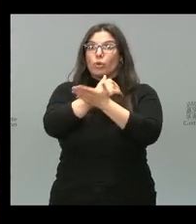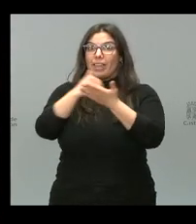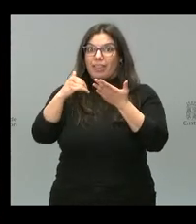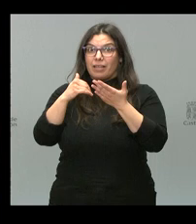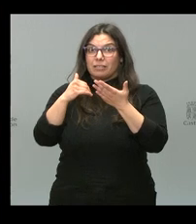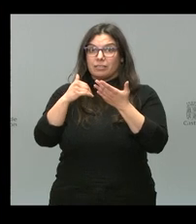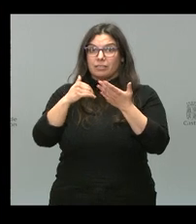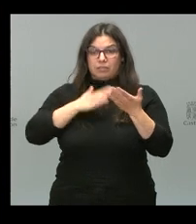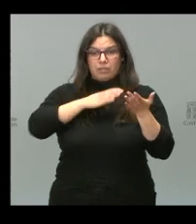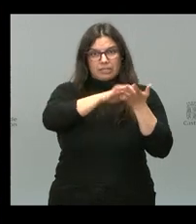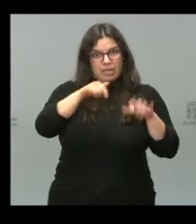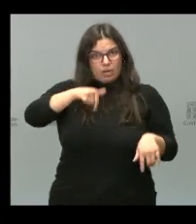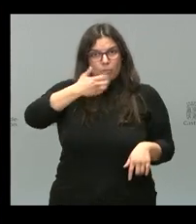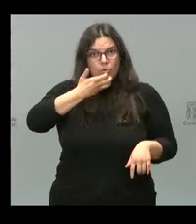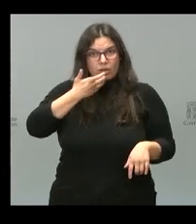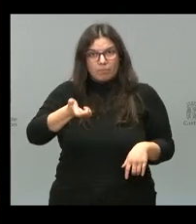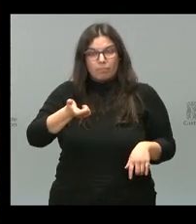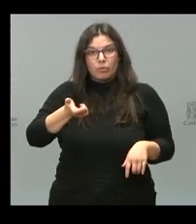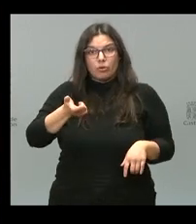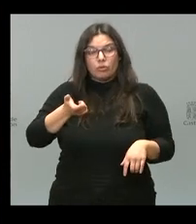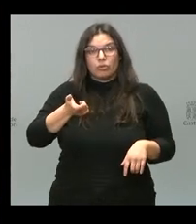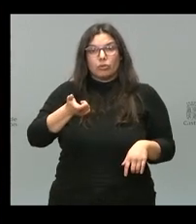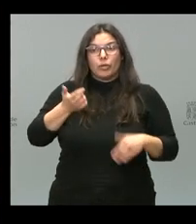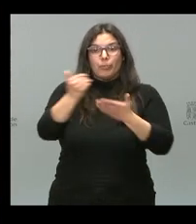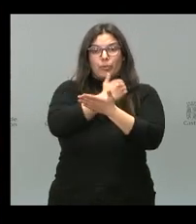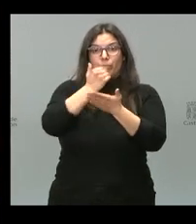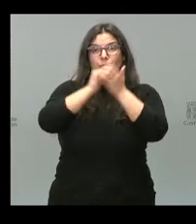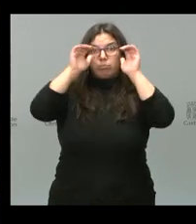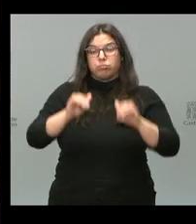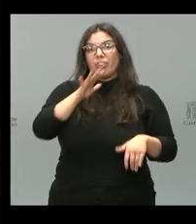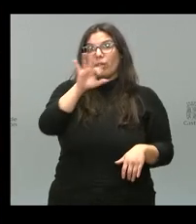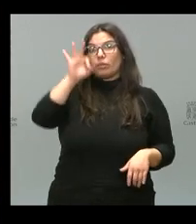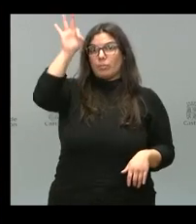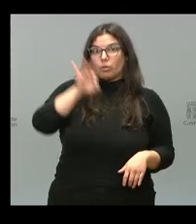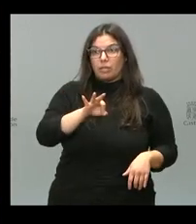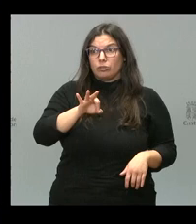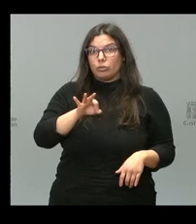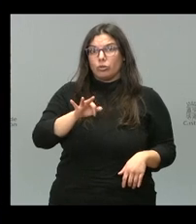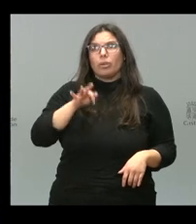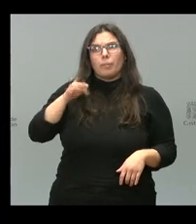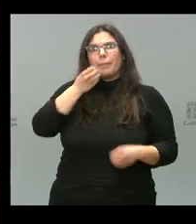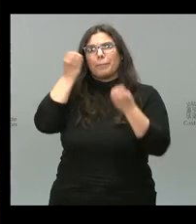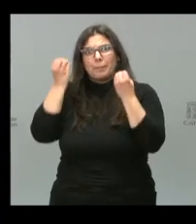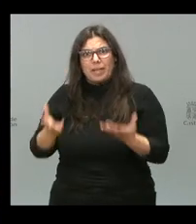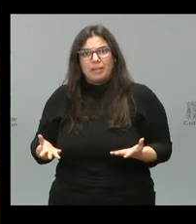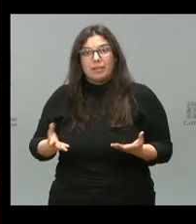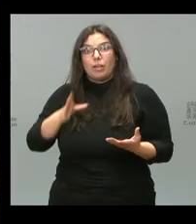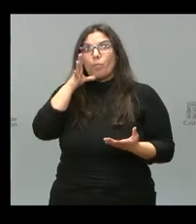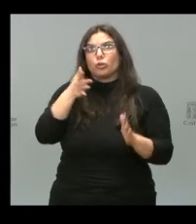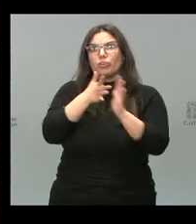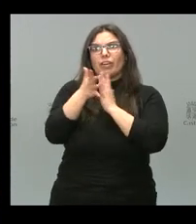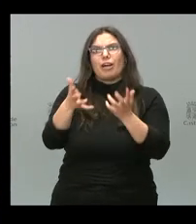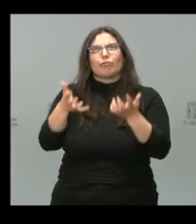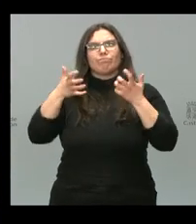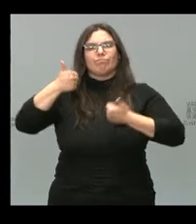la comunidad de Castilla y león deja de recaudar el 50% y nos parece muy bueno porque gana competitividad